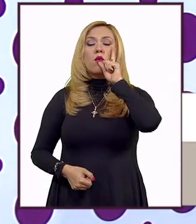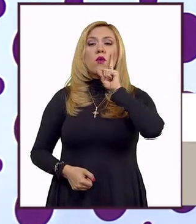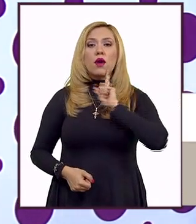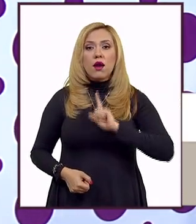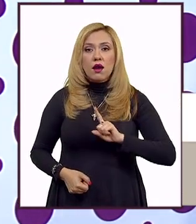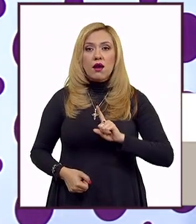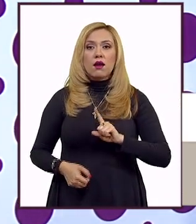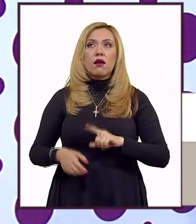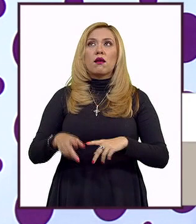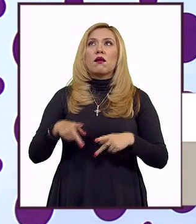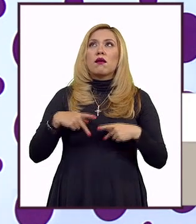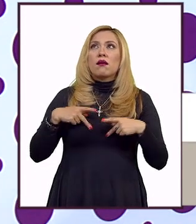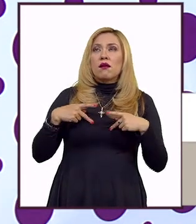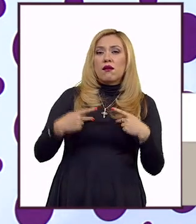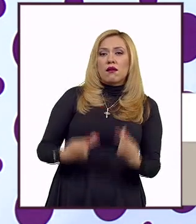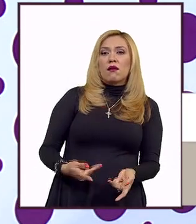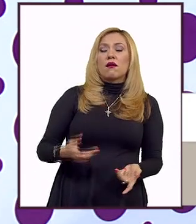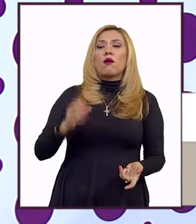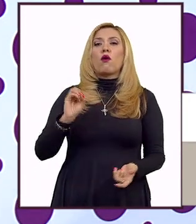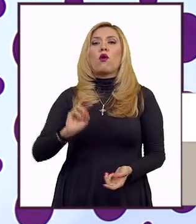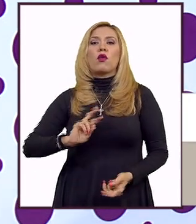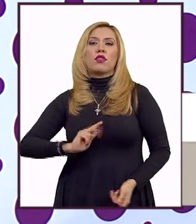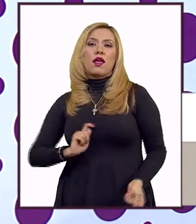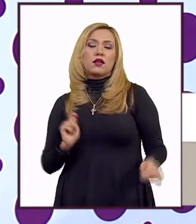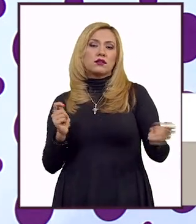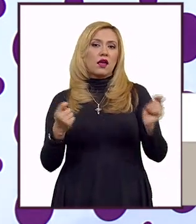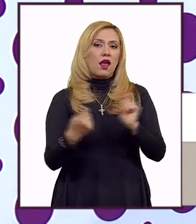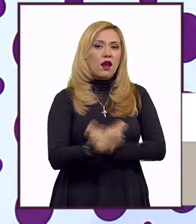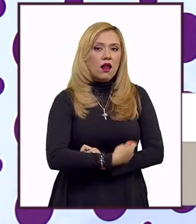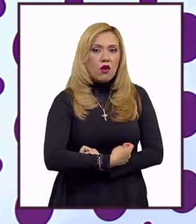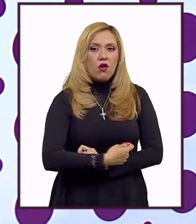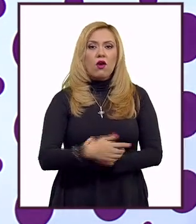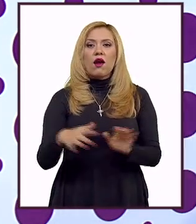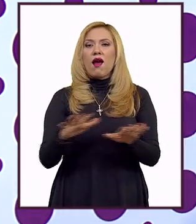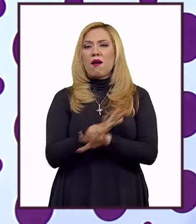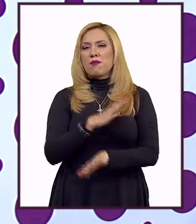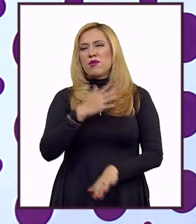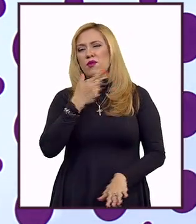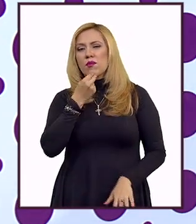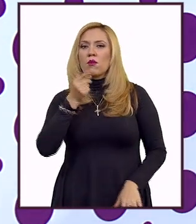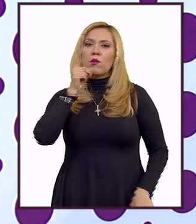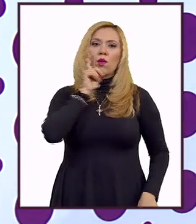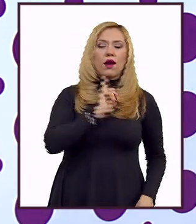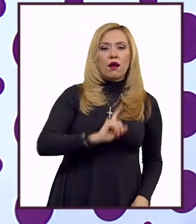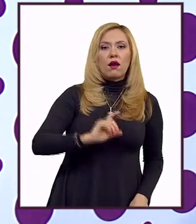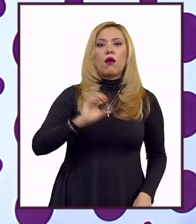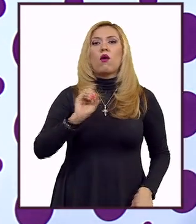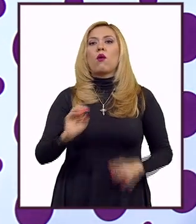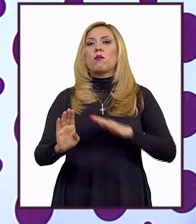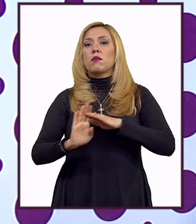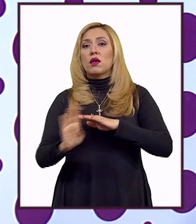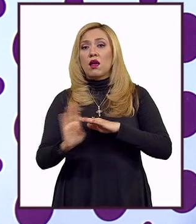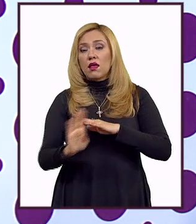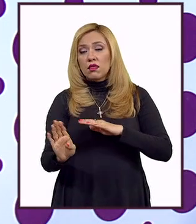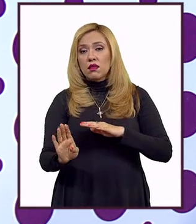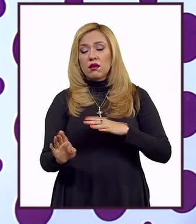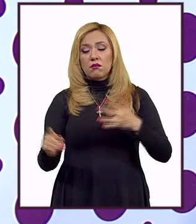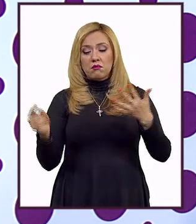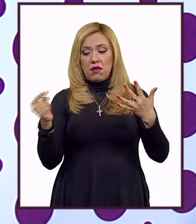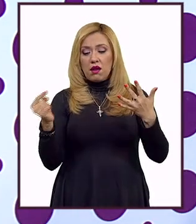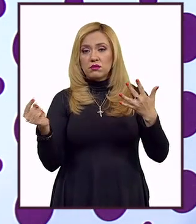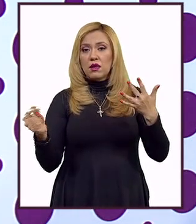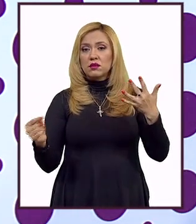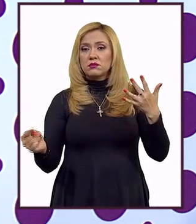condición de vulnerabilidad o una persona transgénero, transexual o un migrante es un agravante de la ley general, porque es